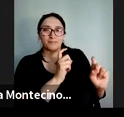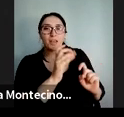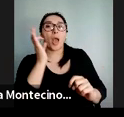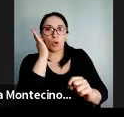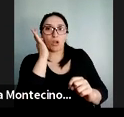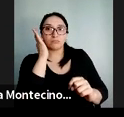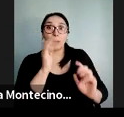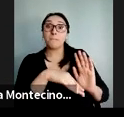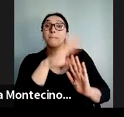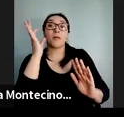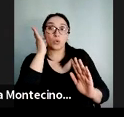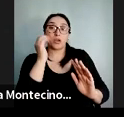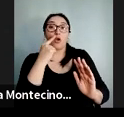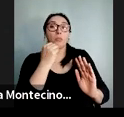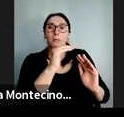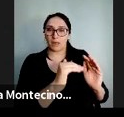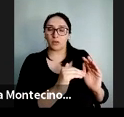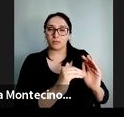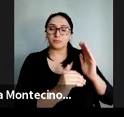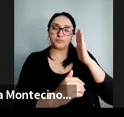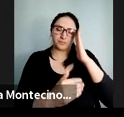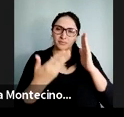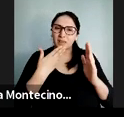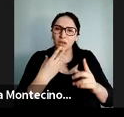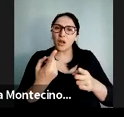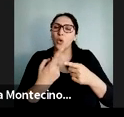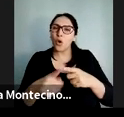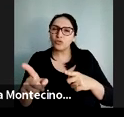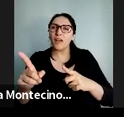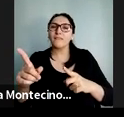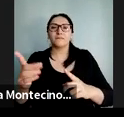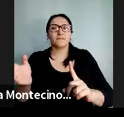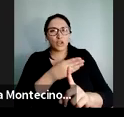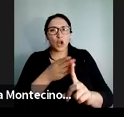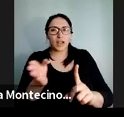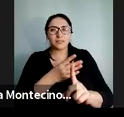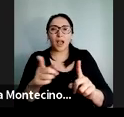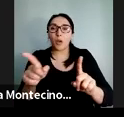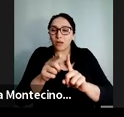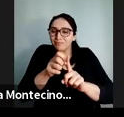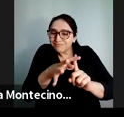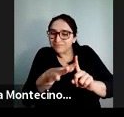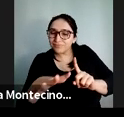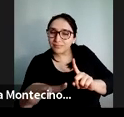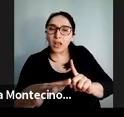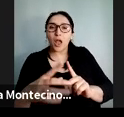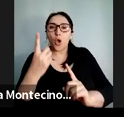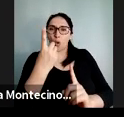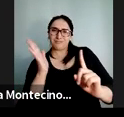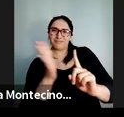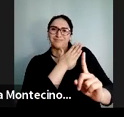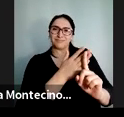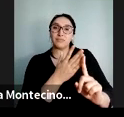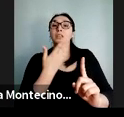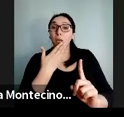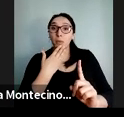también entendemos que es una extensión de otros tipos de violencia y por eso es importante que tenga un nombre y